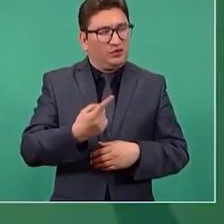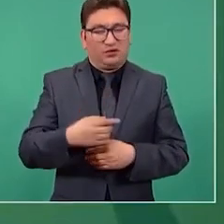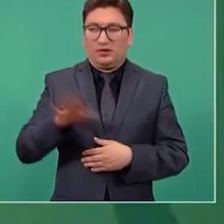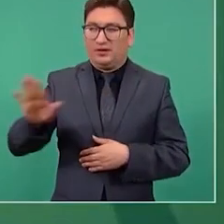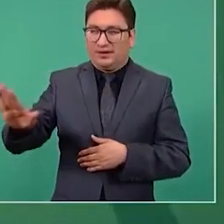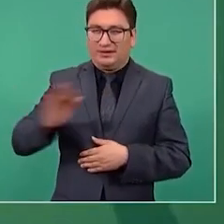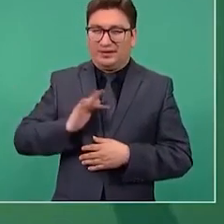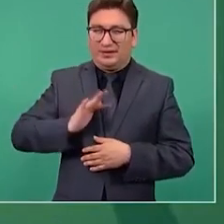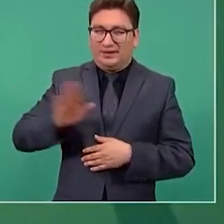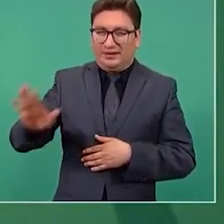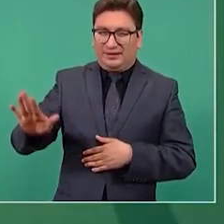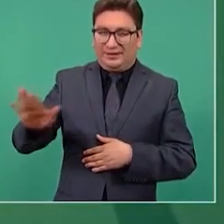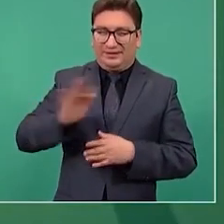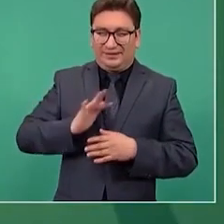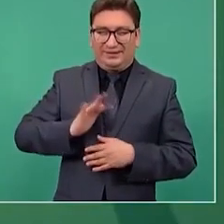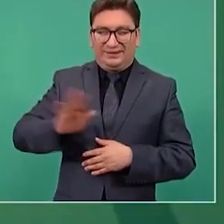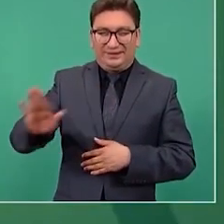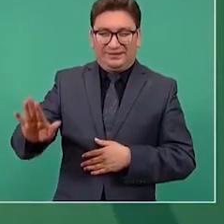espérame.